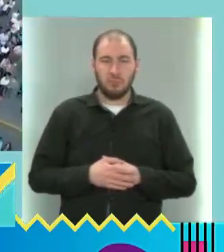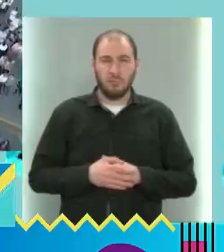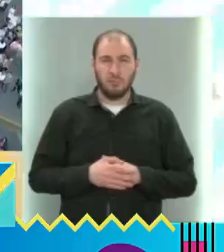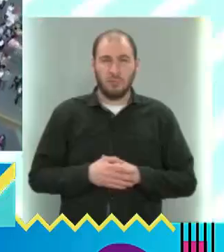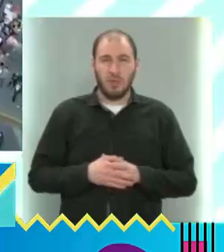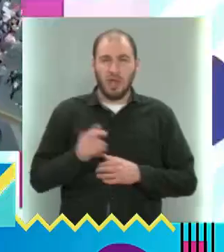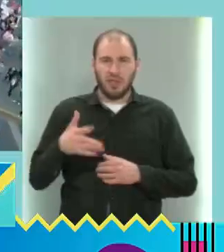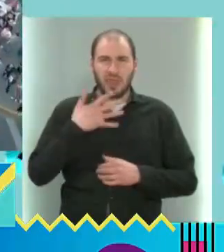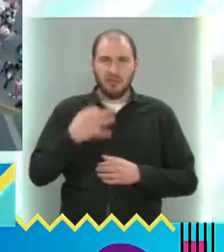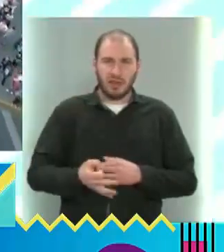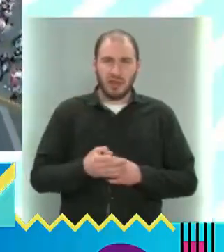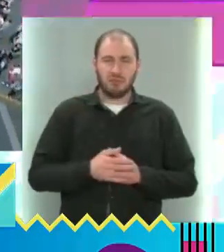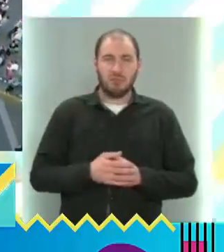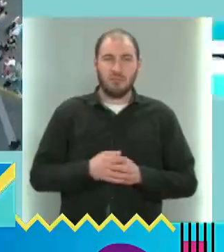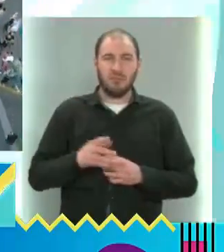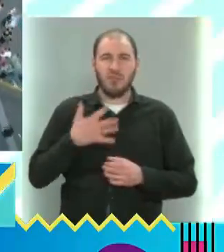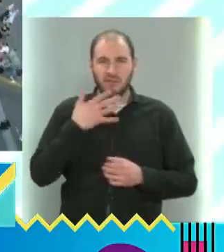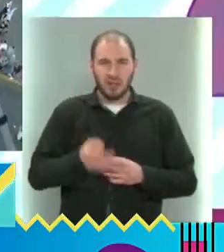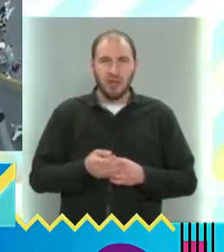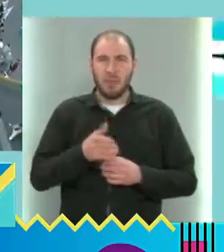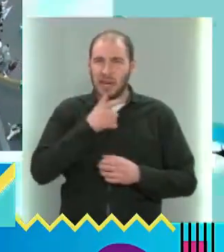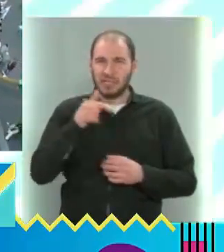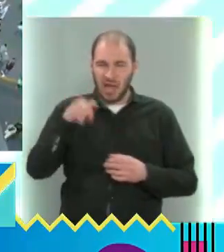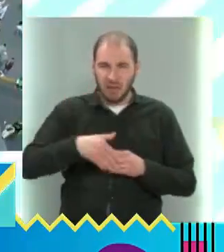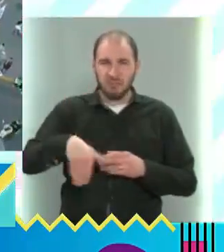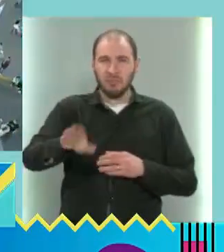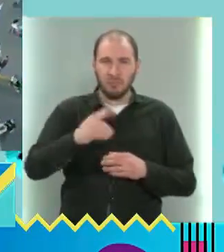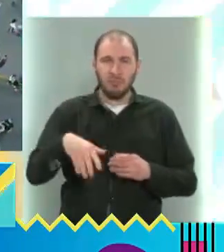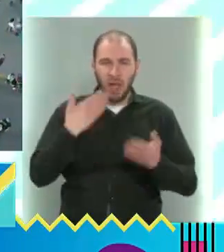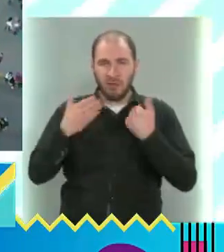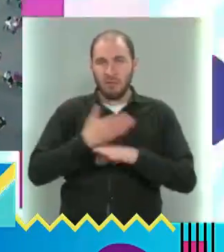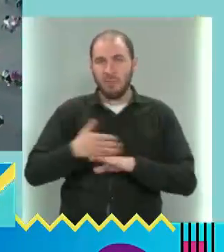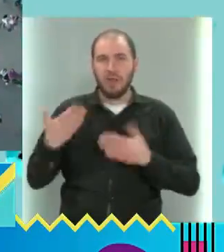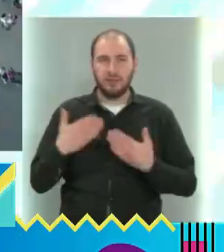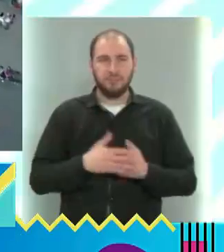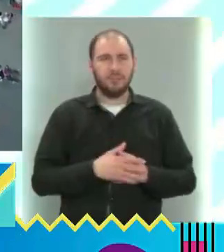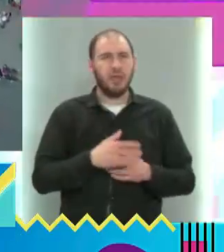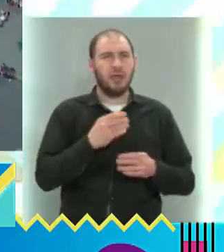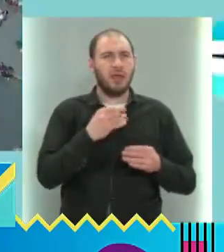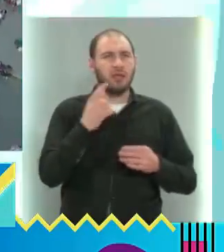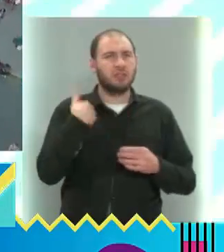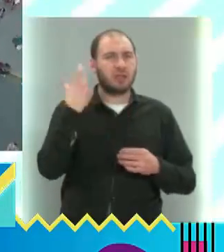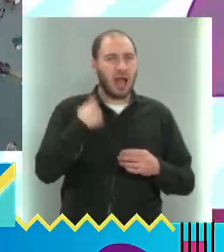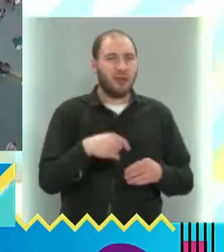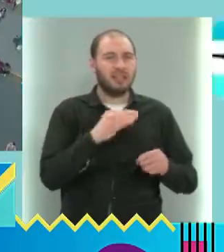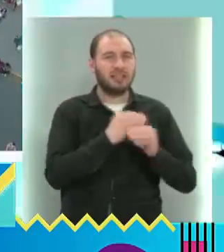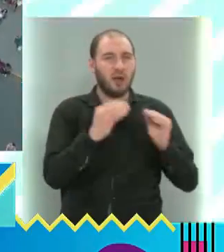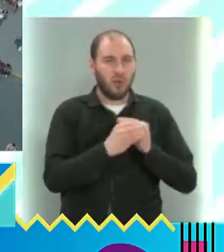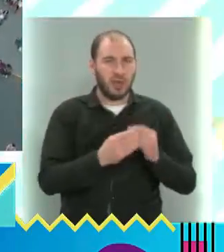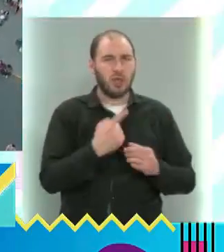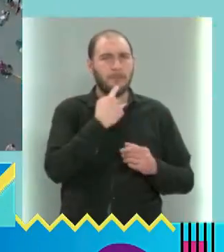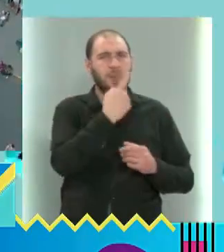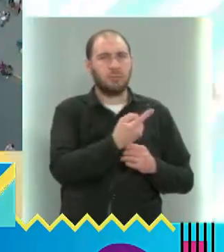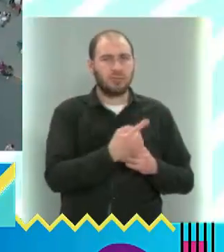si se toma seriamente y se trata seriamente, yo creo que a partir de ahí podemos seguir conversando. Fernando, Carolina Rotondo lo saluda,